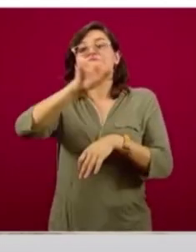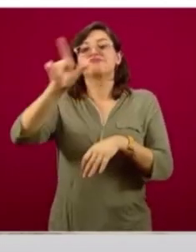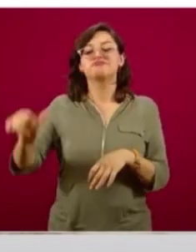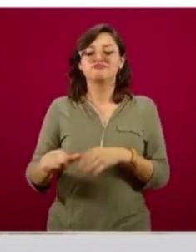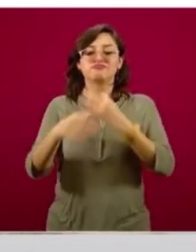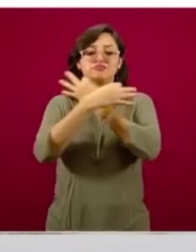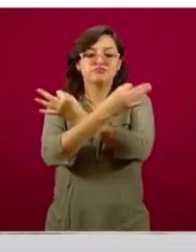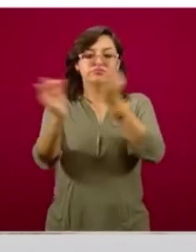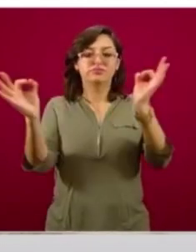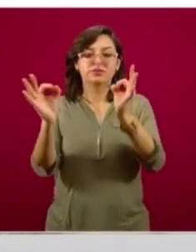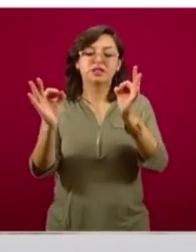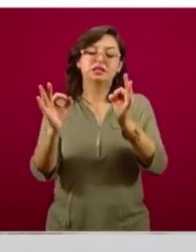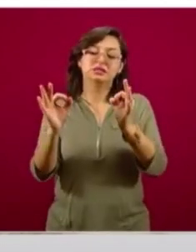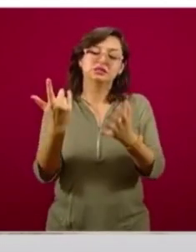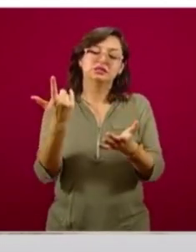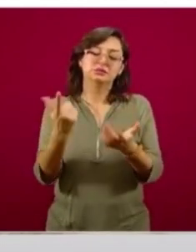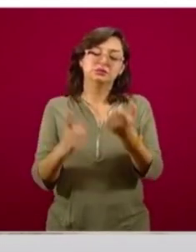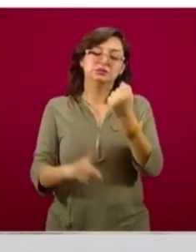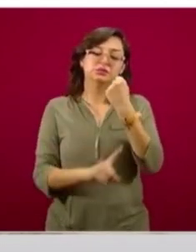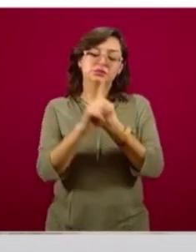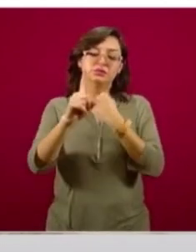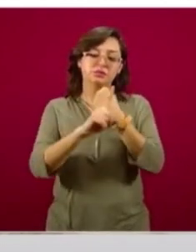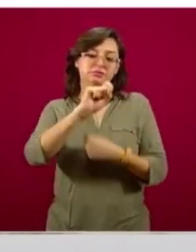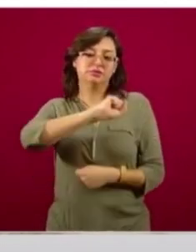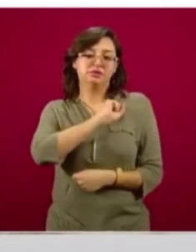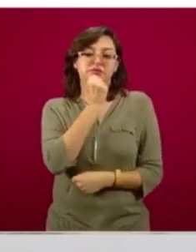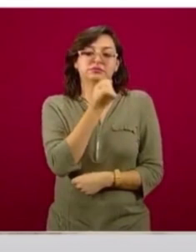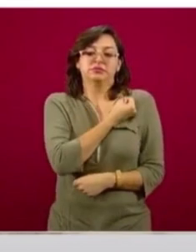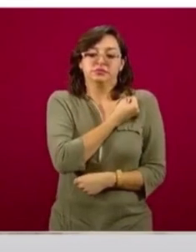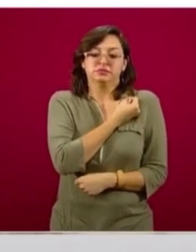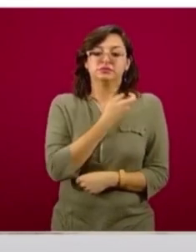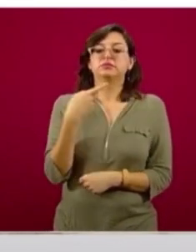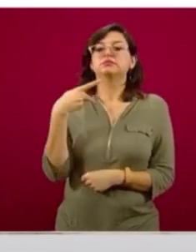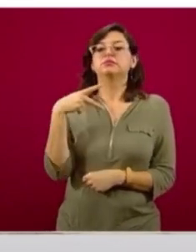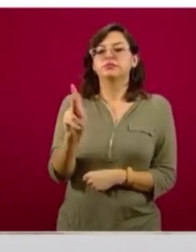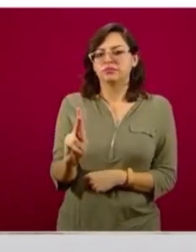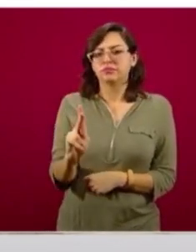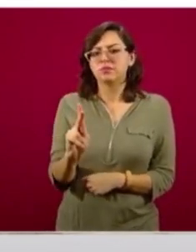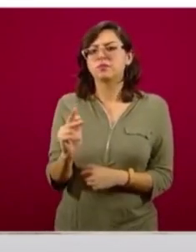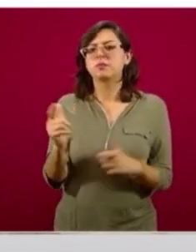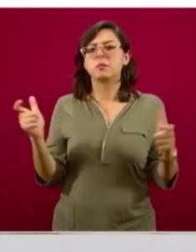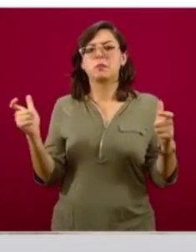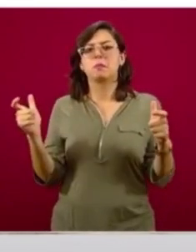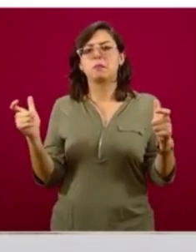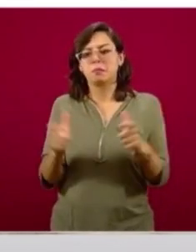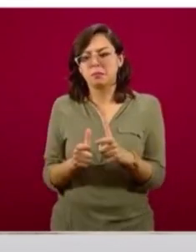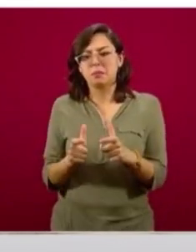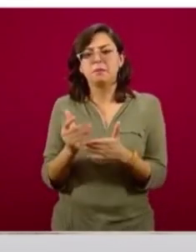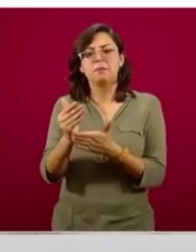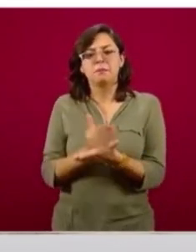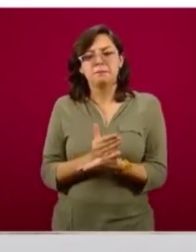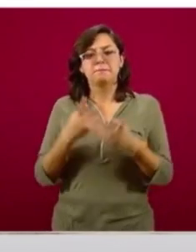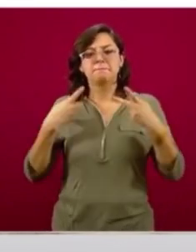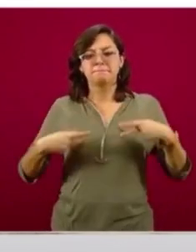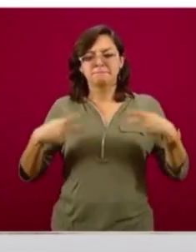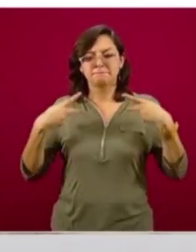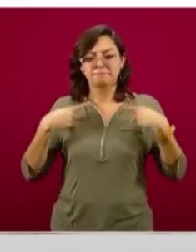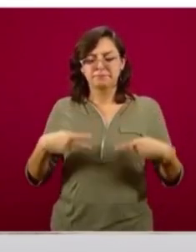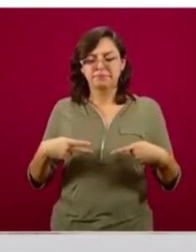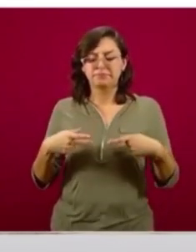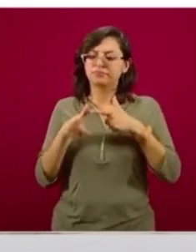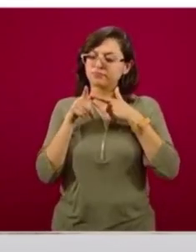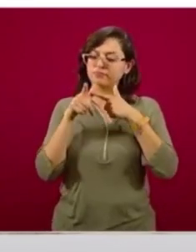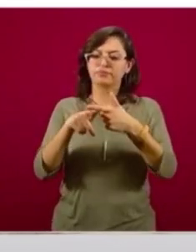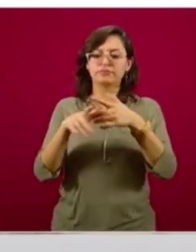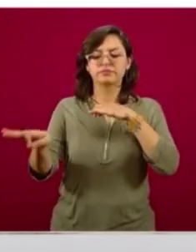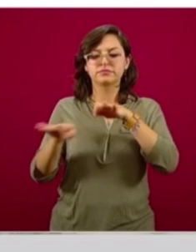sanitaria, pero nos permitieron continuar con una actividad esencial, sobre todo el conservar y